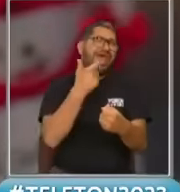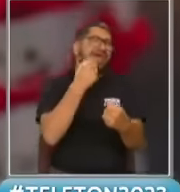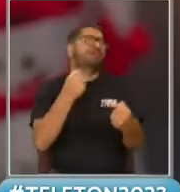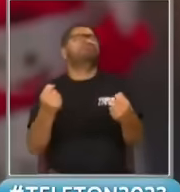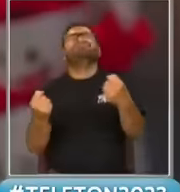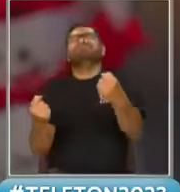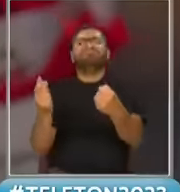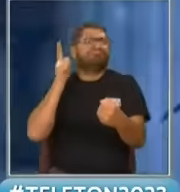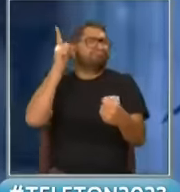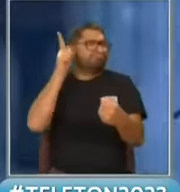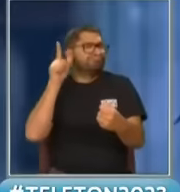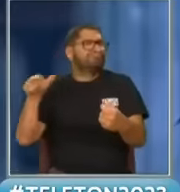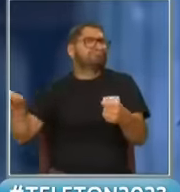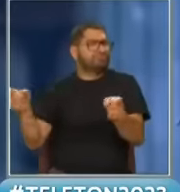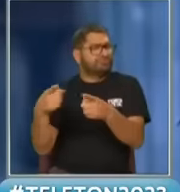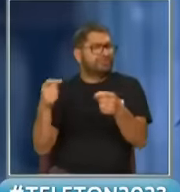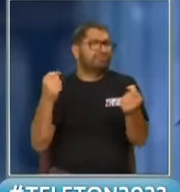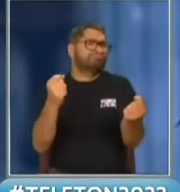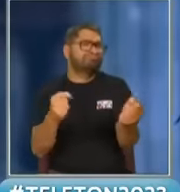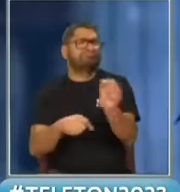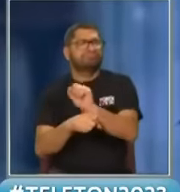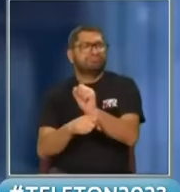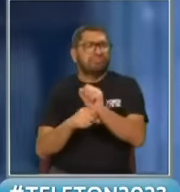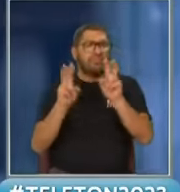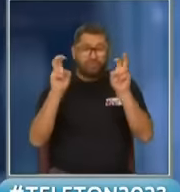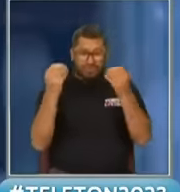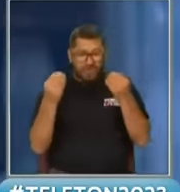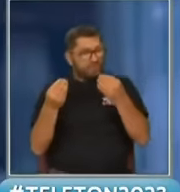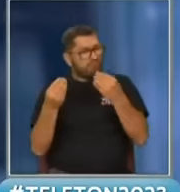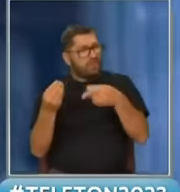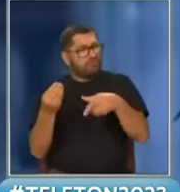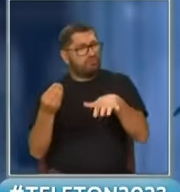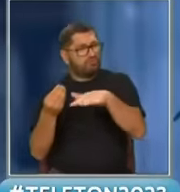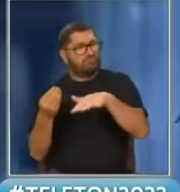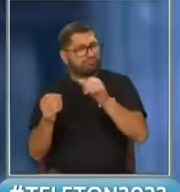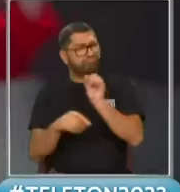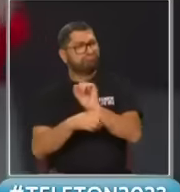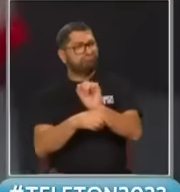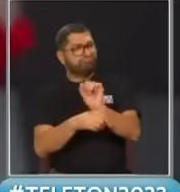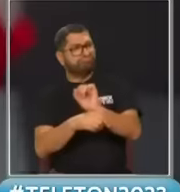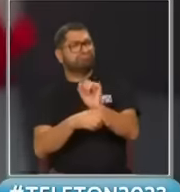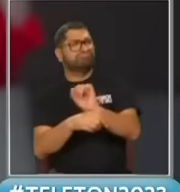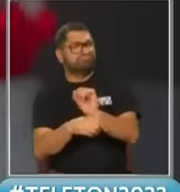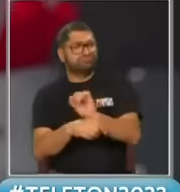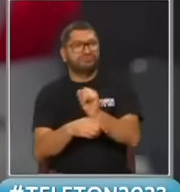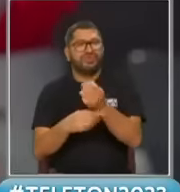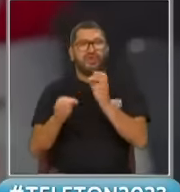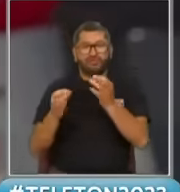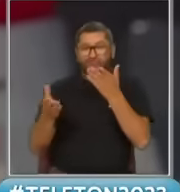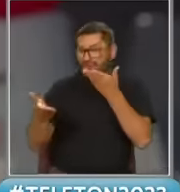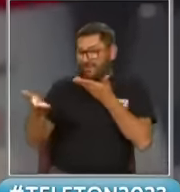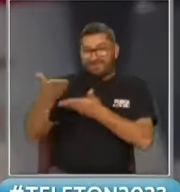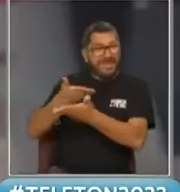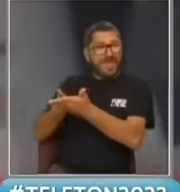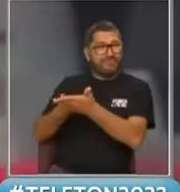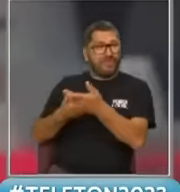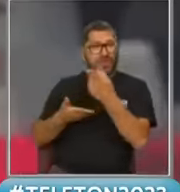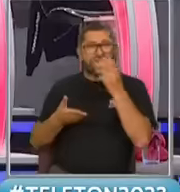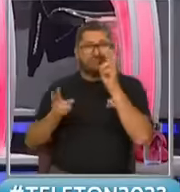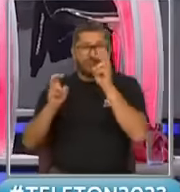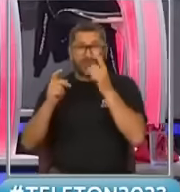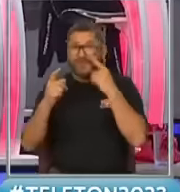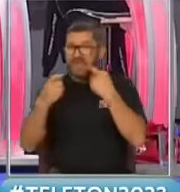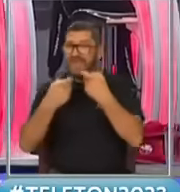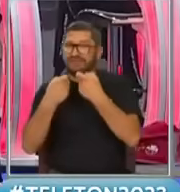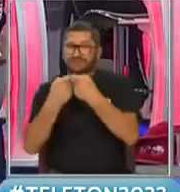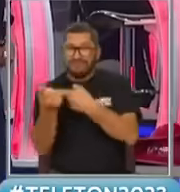Yo decía el tema bueno que salió ahí, te cambio el examen. Ah, bueno, ahí. Y es